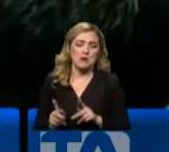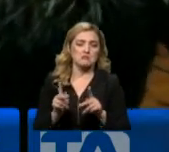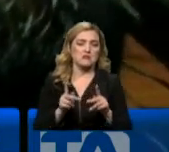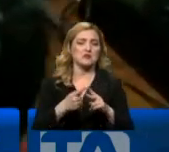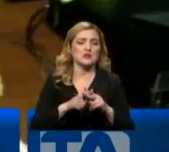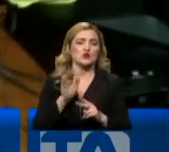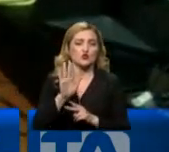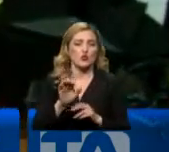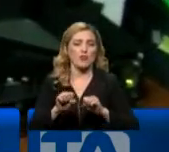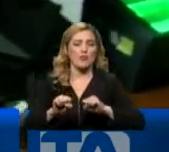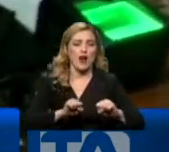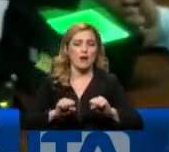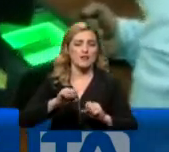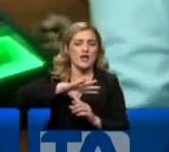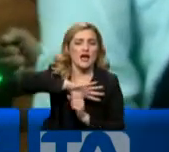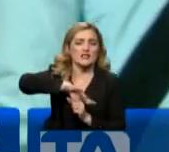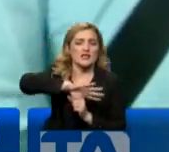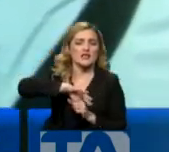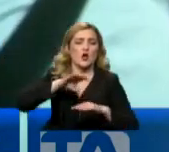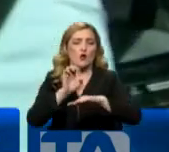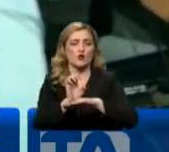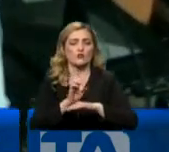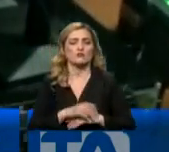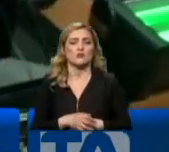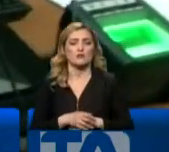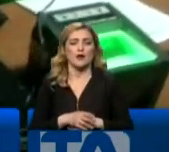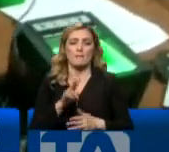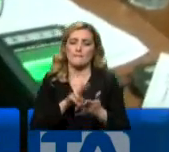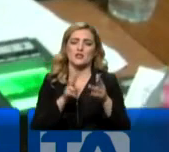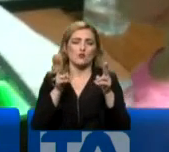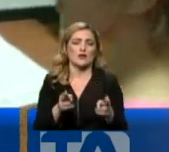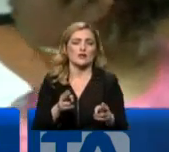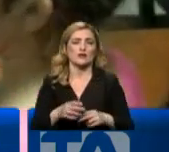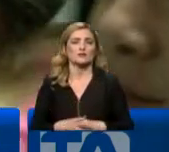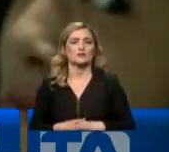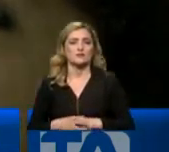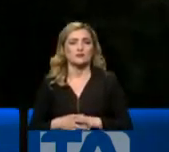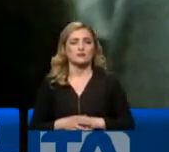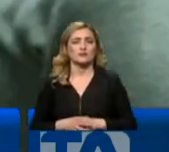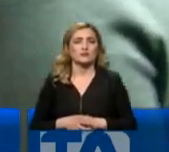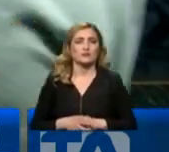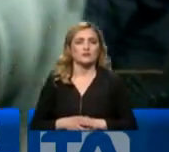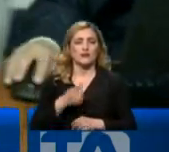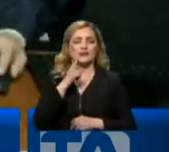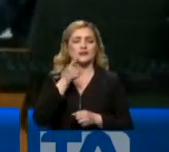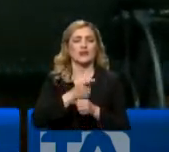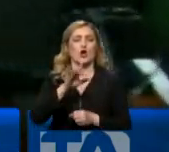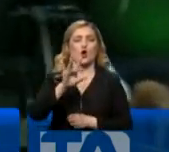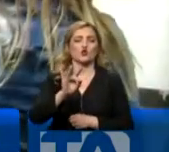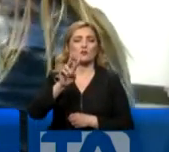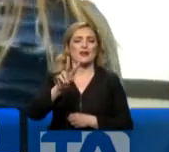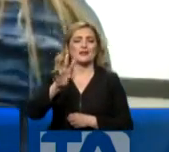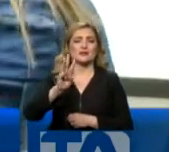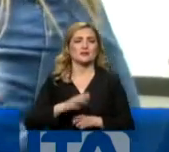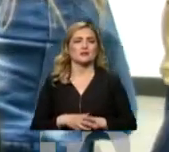para iniciar su trámite en la Cancillería ecuatoriana para la obtención de la visa humanitaria que establece el decreto